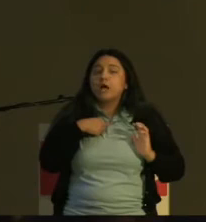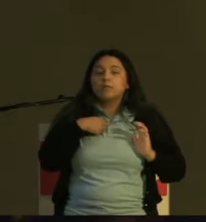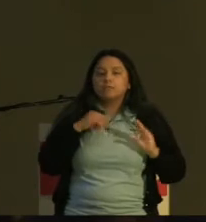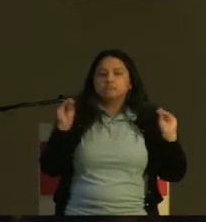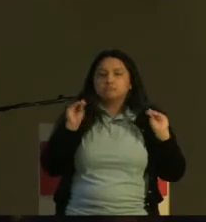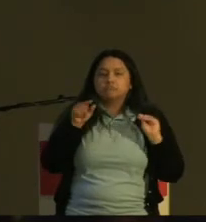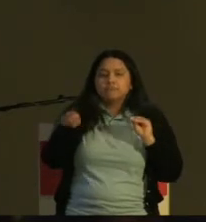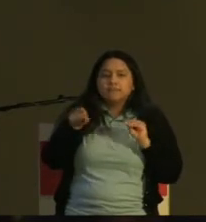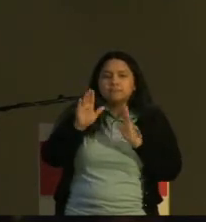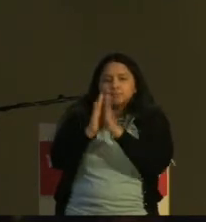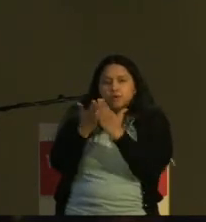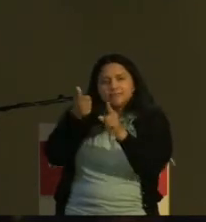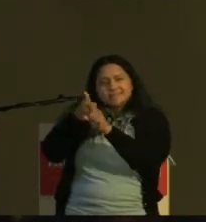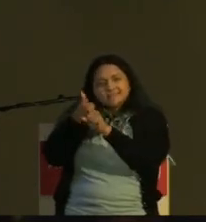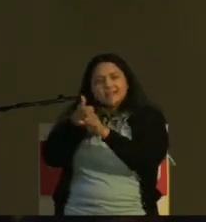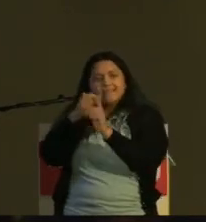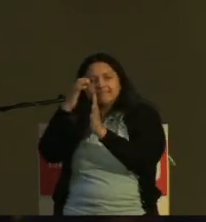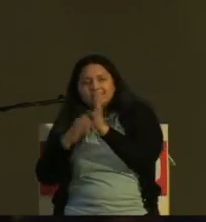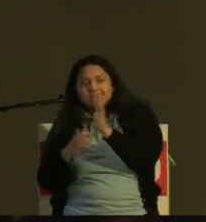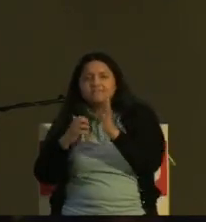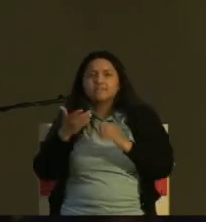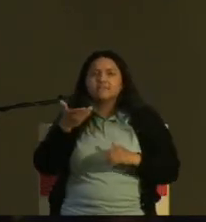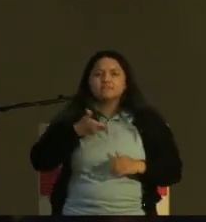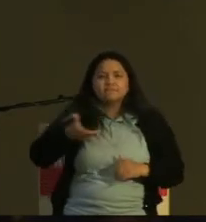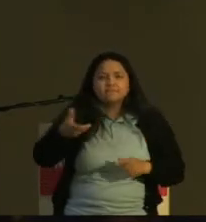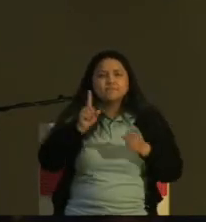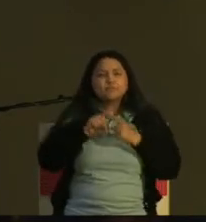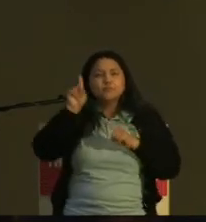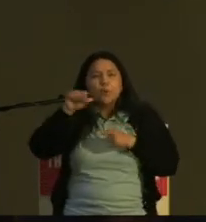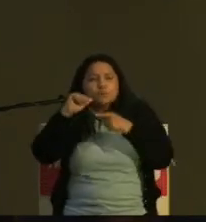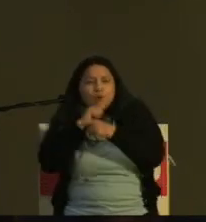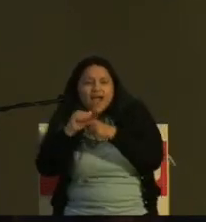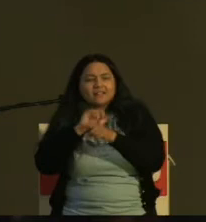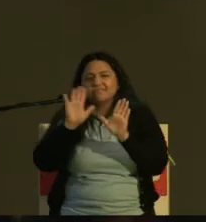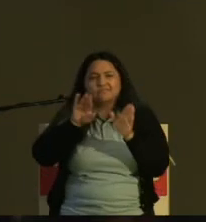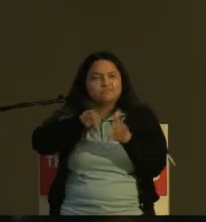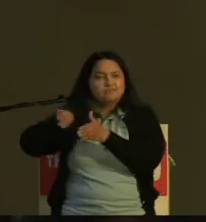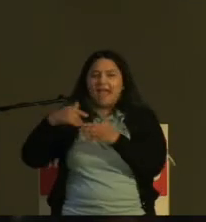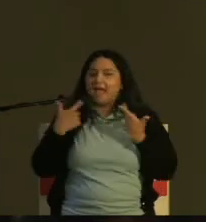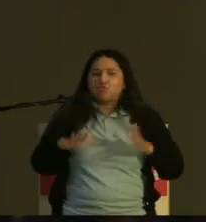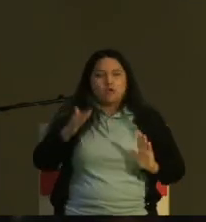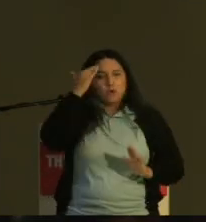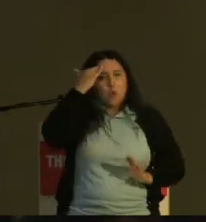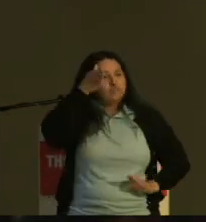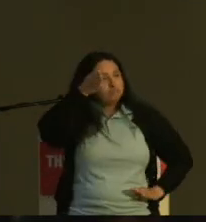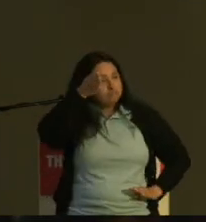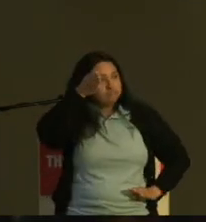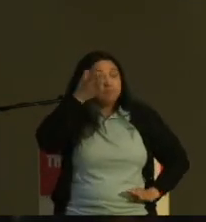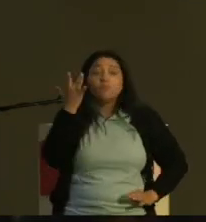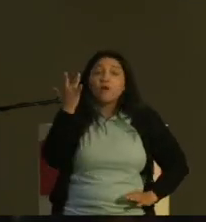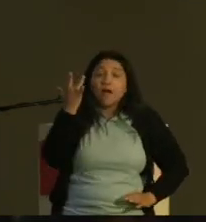texto, que no me invitaran a ningún ensayo, que no supiera yo absolutamente qué cosa iban a hacer, porque hay